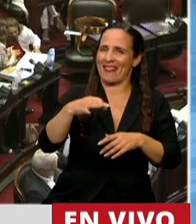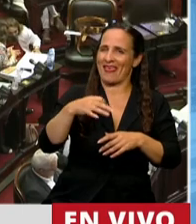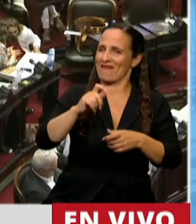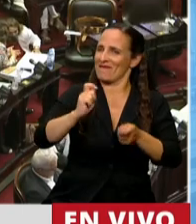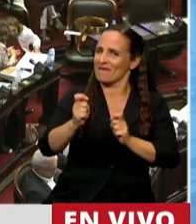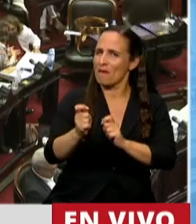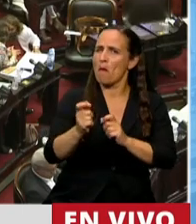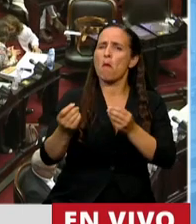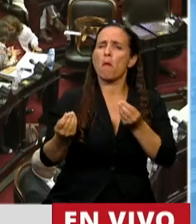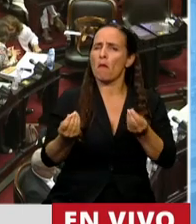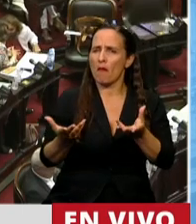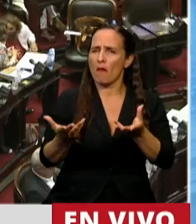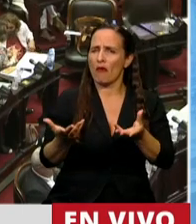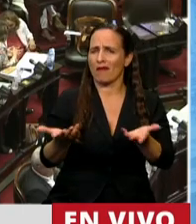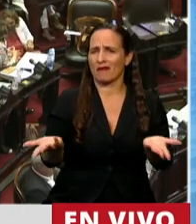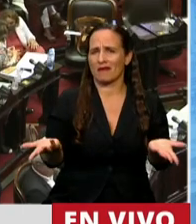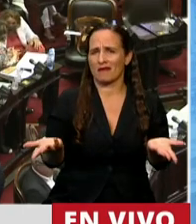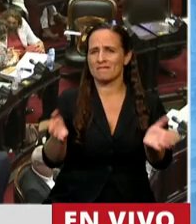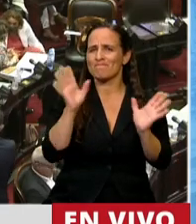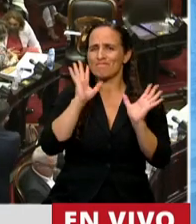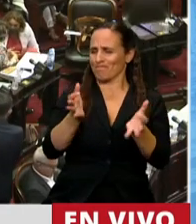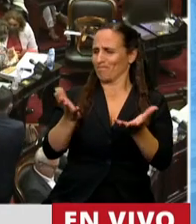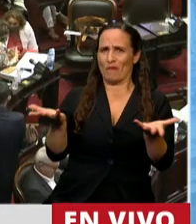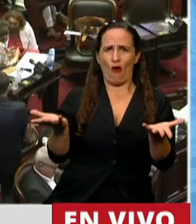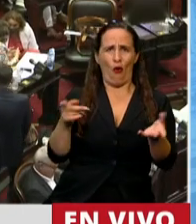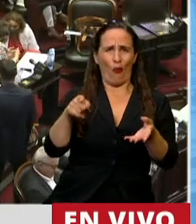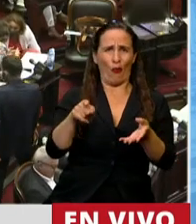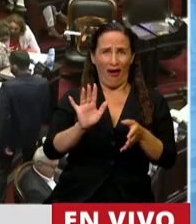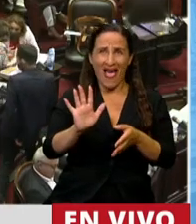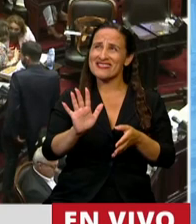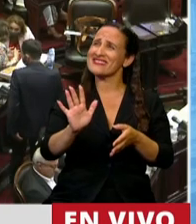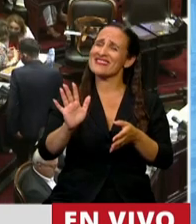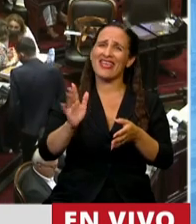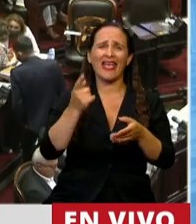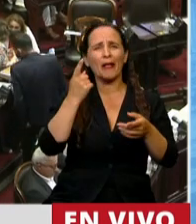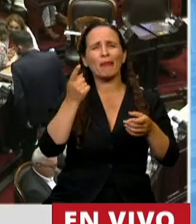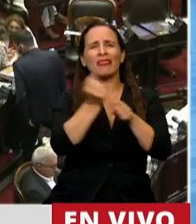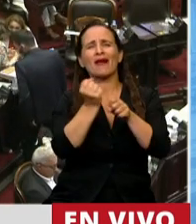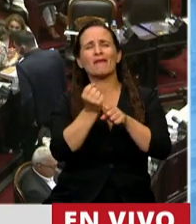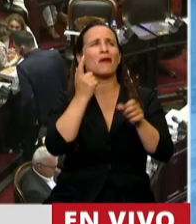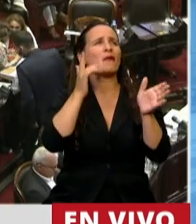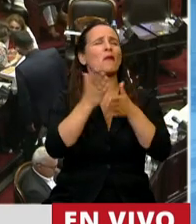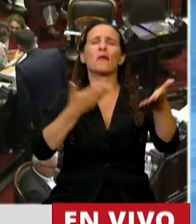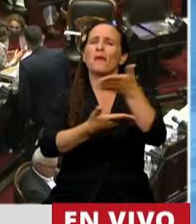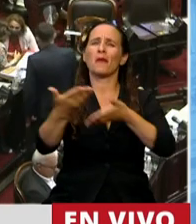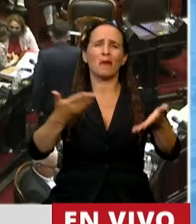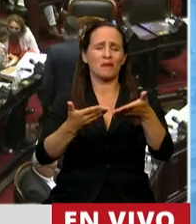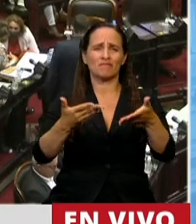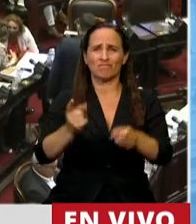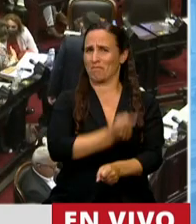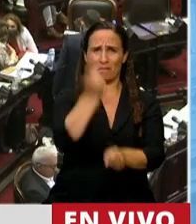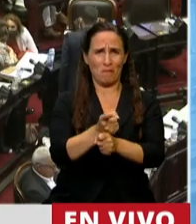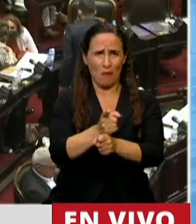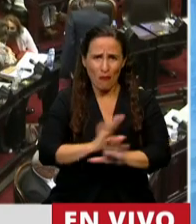lugar porque es obvio que así no se puede mantener ningún nivel de convivencia. No hay ninguna posibilidad